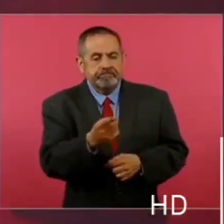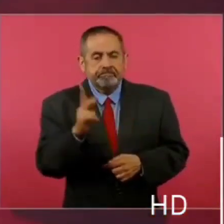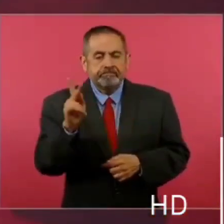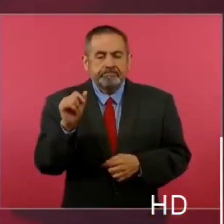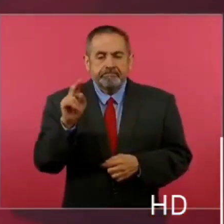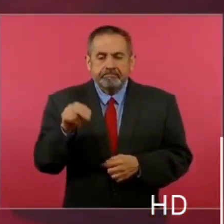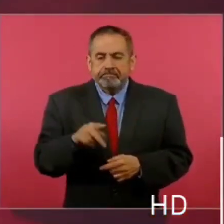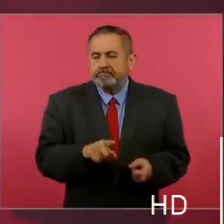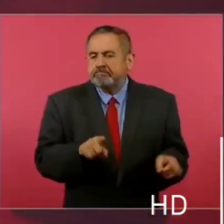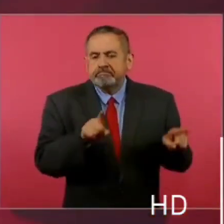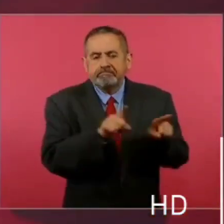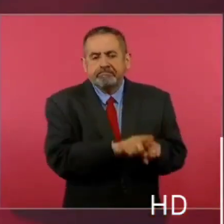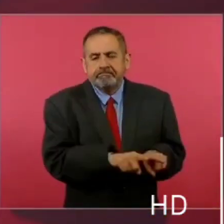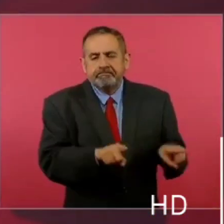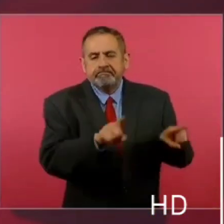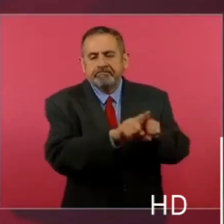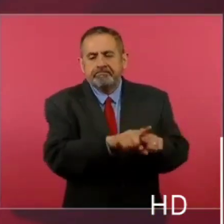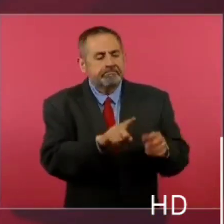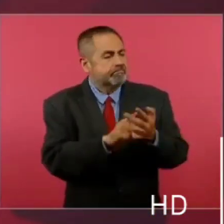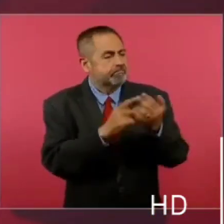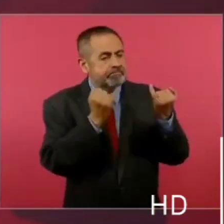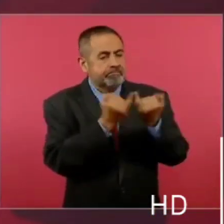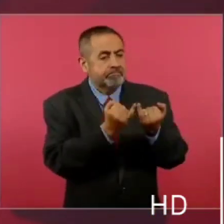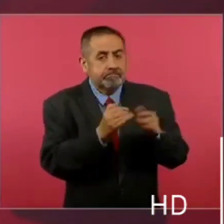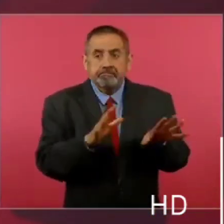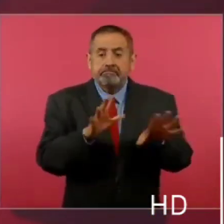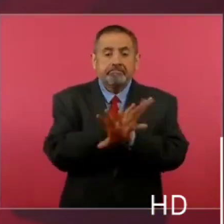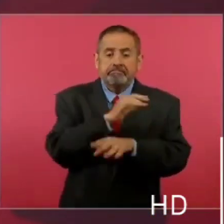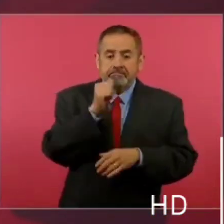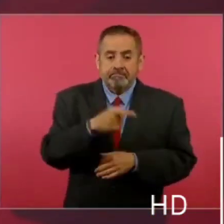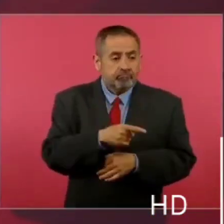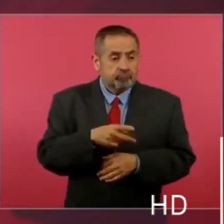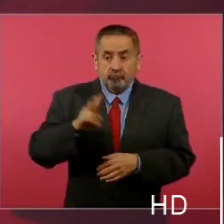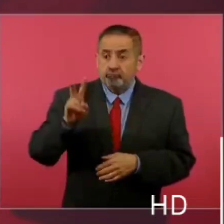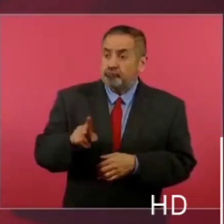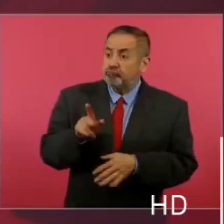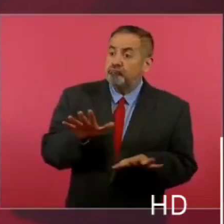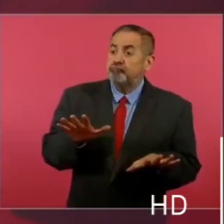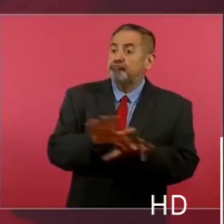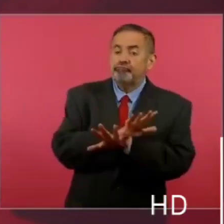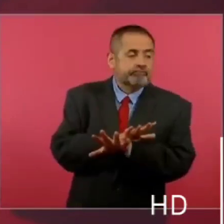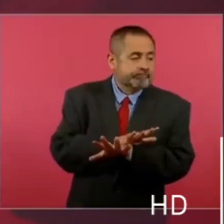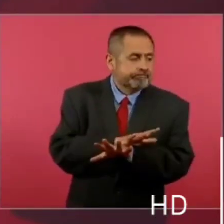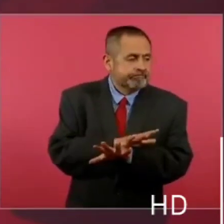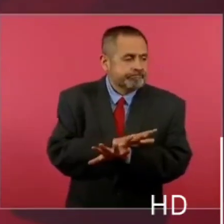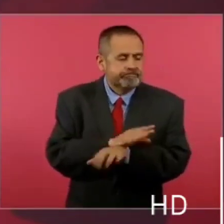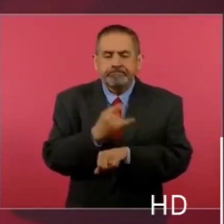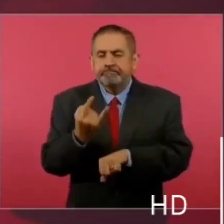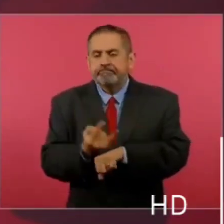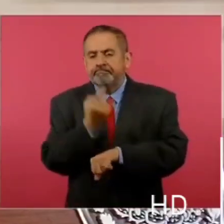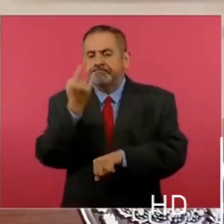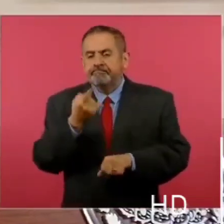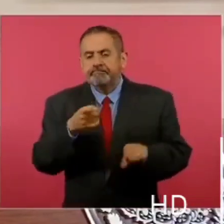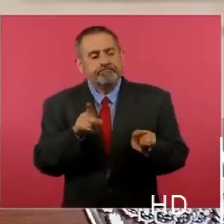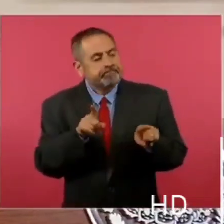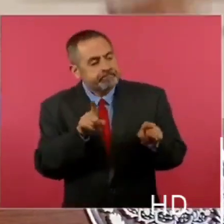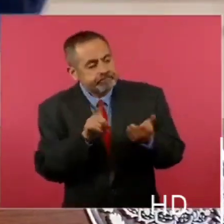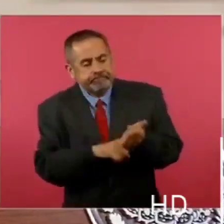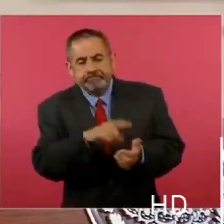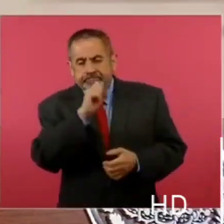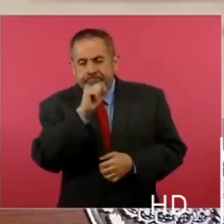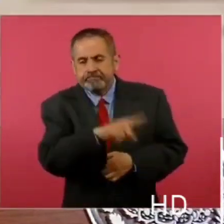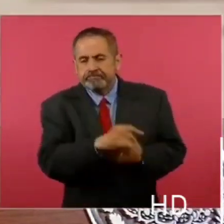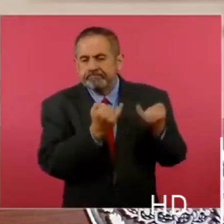gatopardismo, eso que consiste en que las cosas en apariencia cambian para seguir igual. ¿A